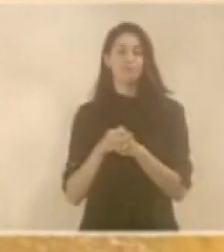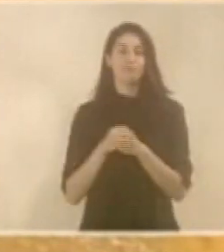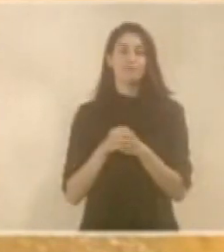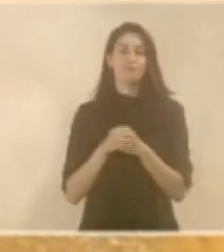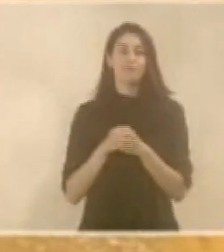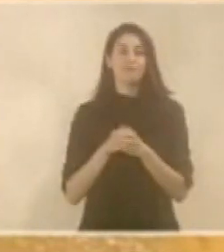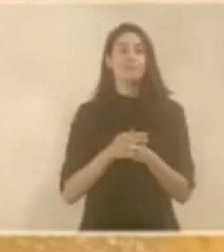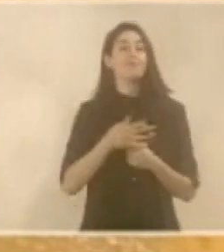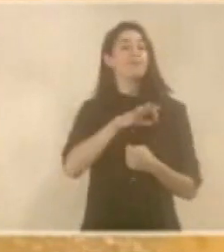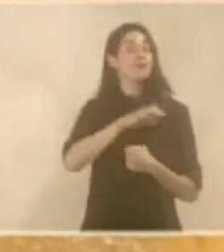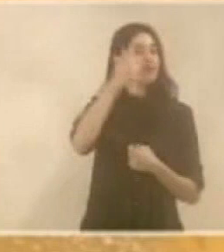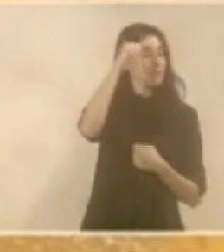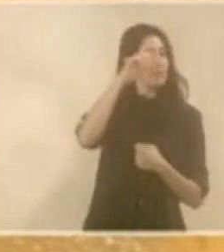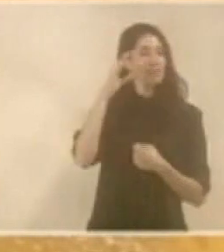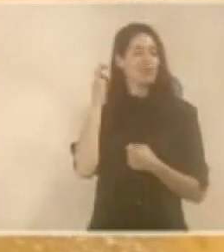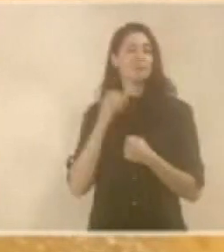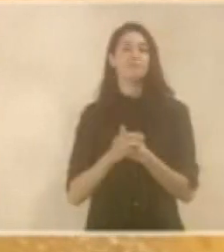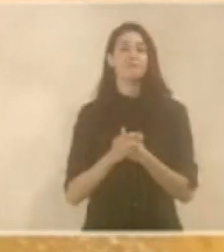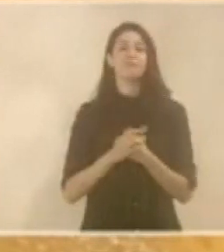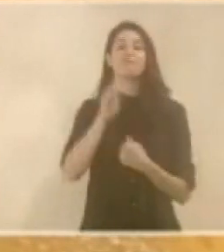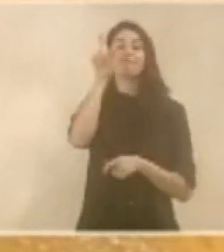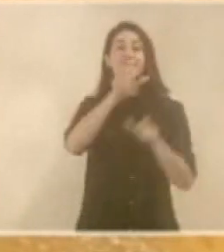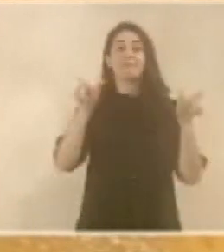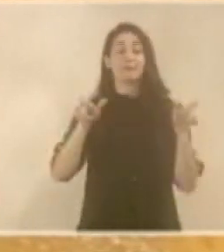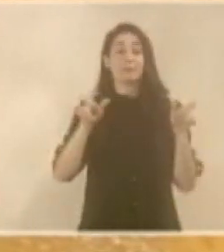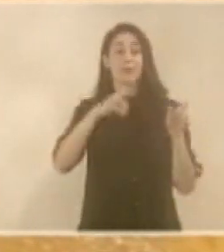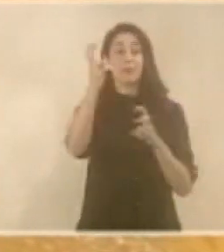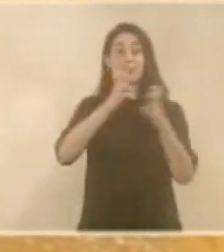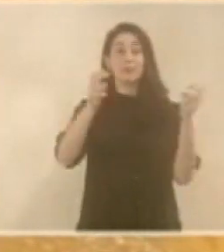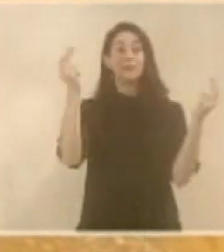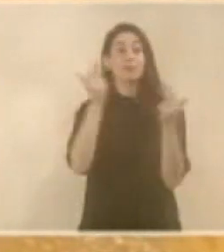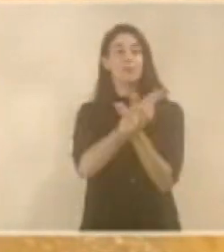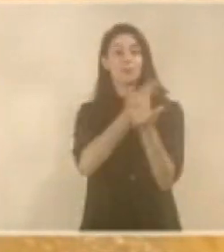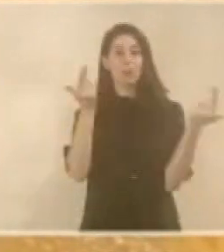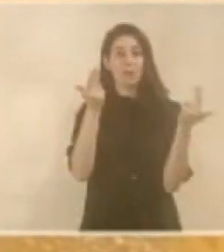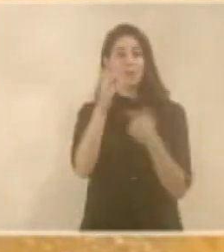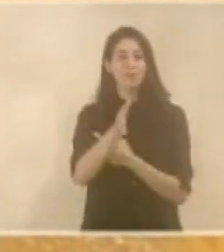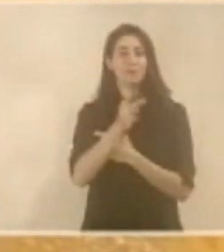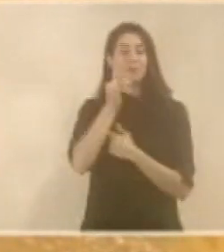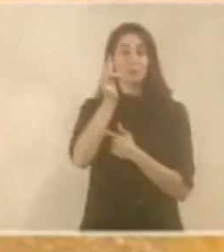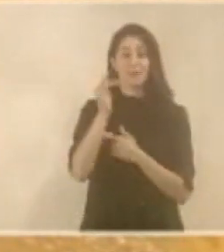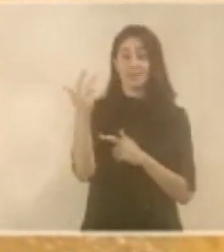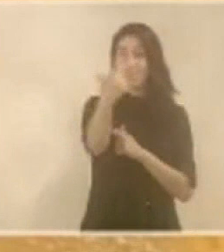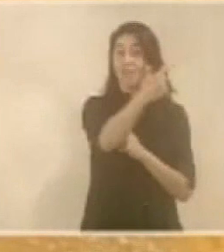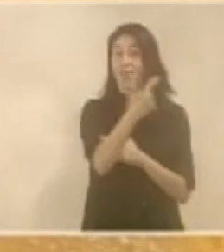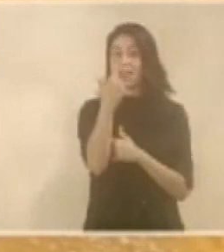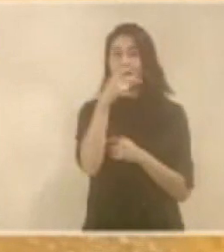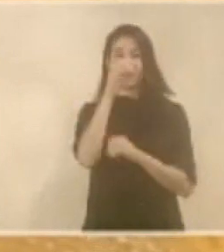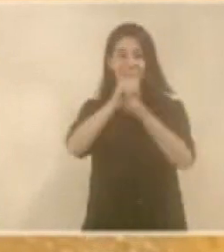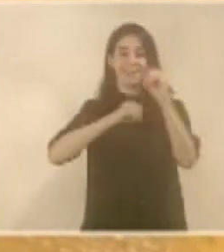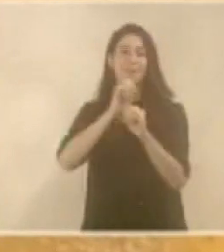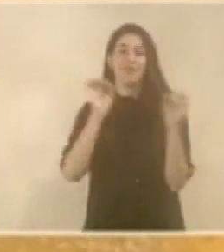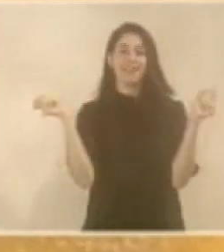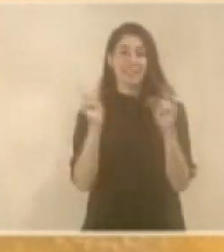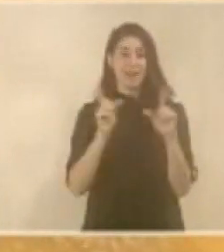señores, público que nos sigue a través de las cámaras de Interalmería Televisión, señoras